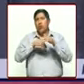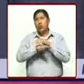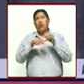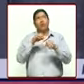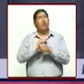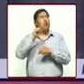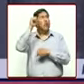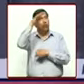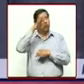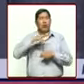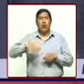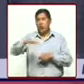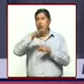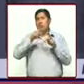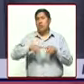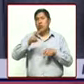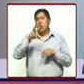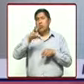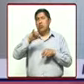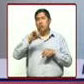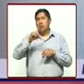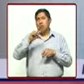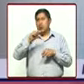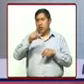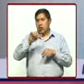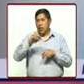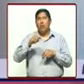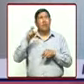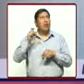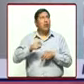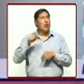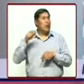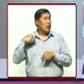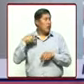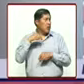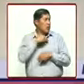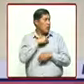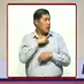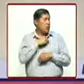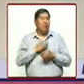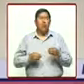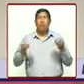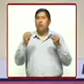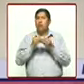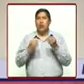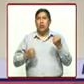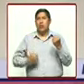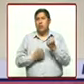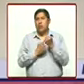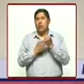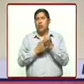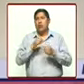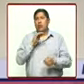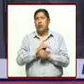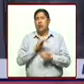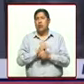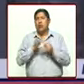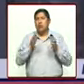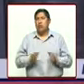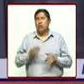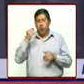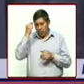monte de esta persona, el señor Vidalio. Lo que necesitamos es un mayor apoyo y pedimos al ministro de